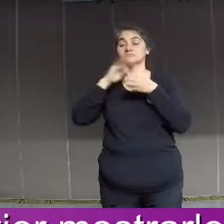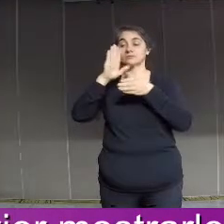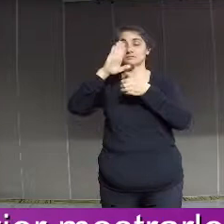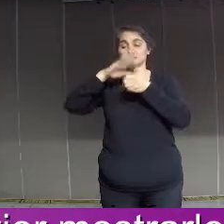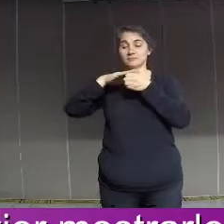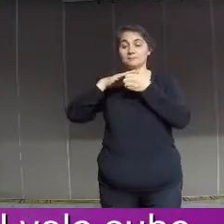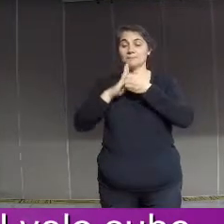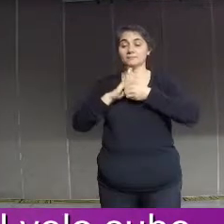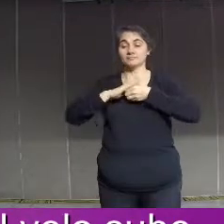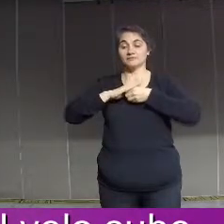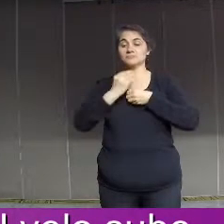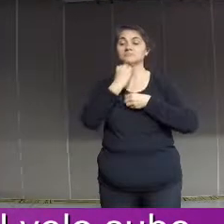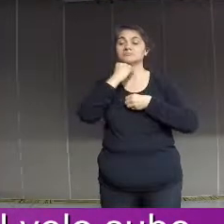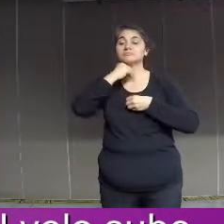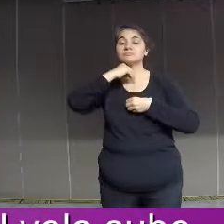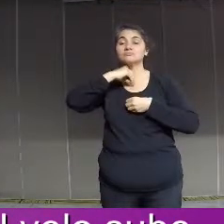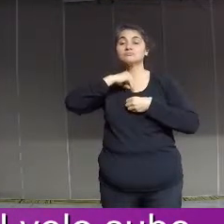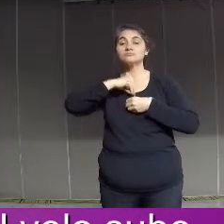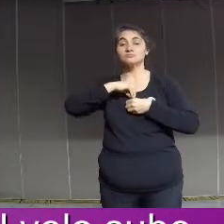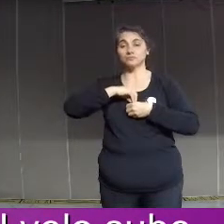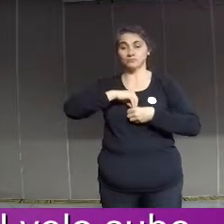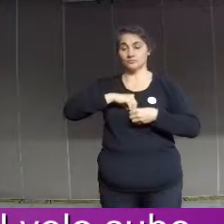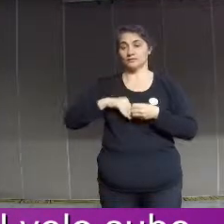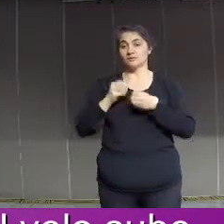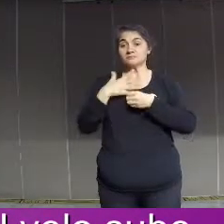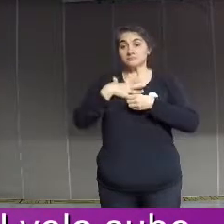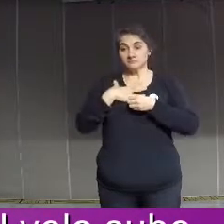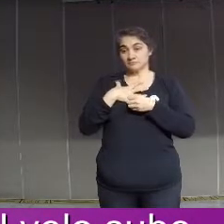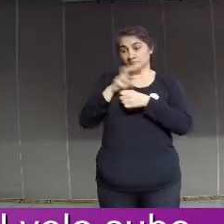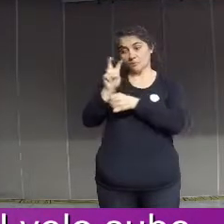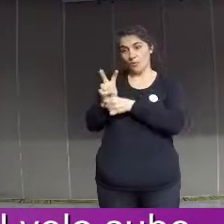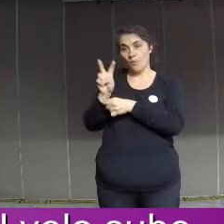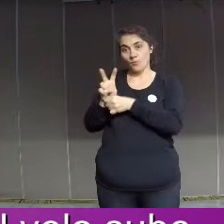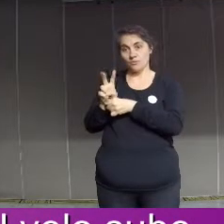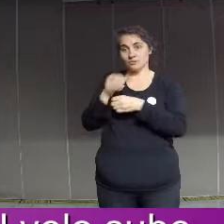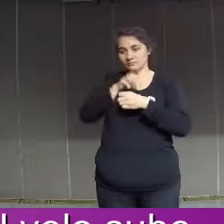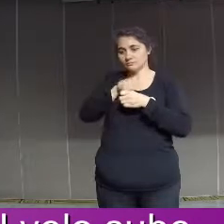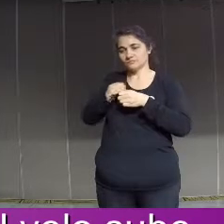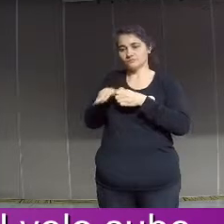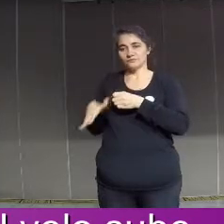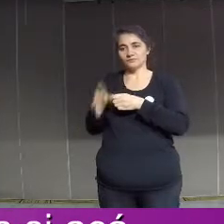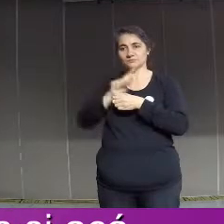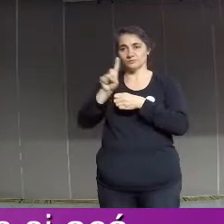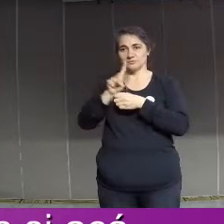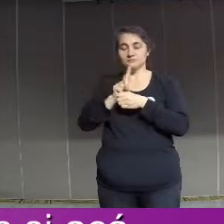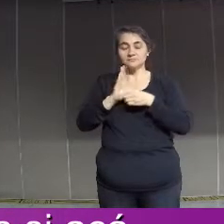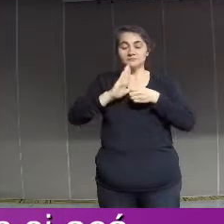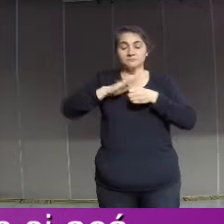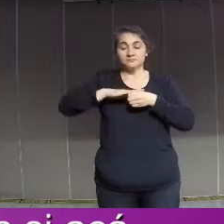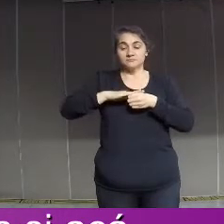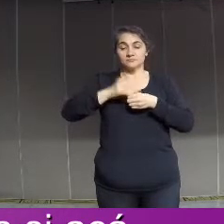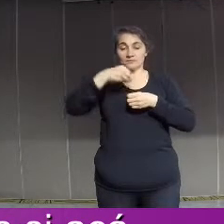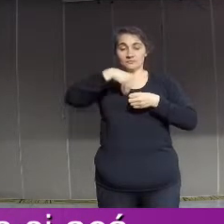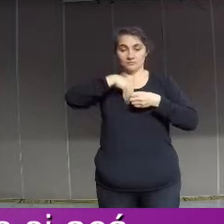para atrás el bolo, baja la epiglotis, protejo vía aérea. Ven que asciende la laringe, pasa